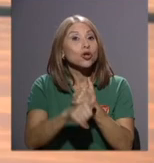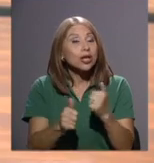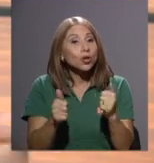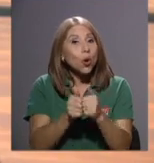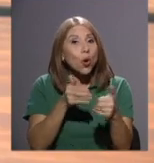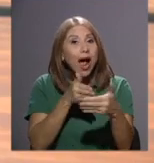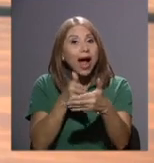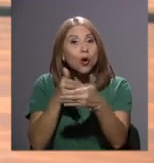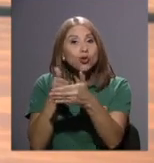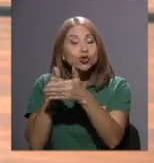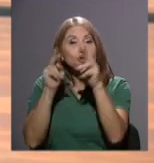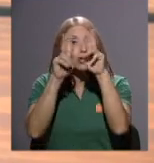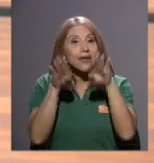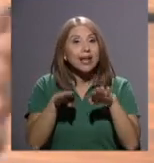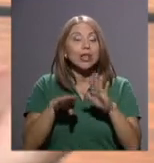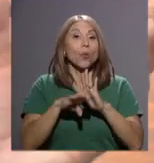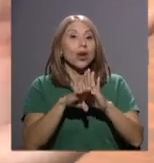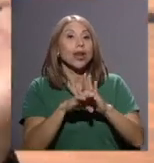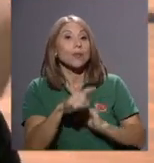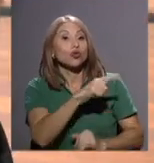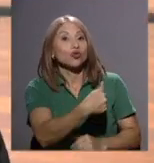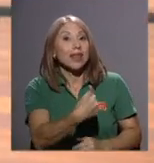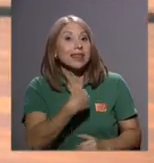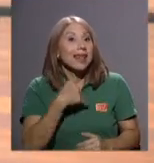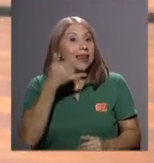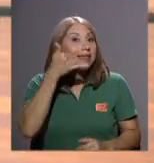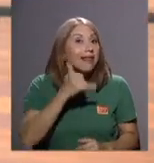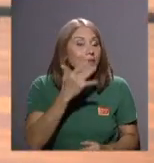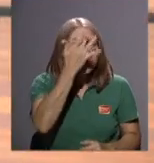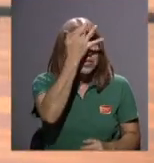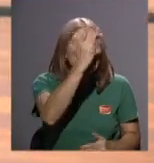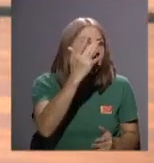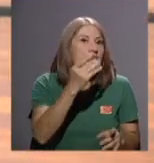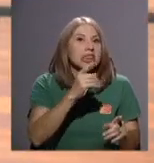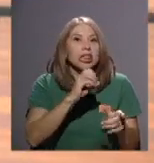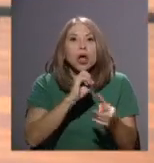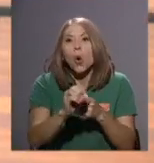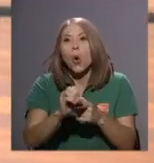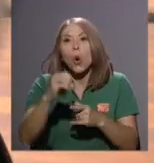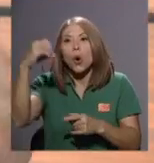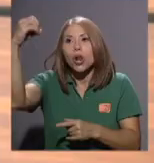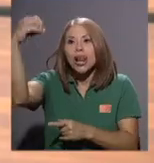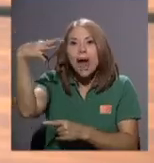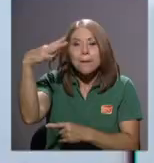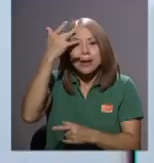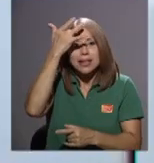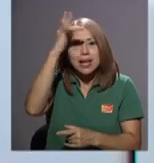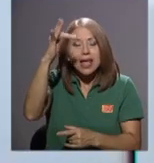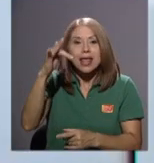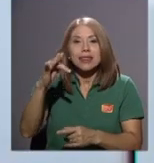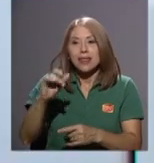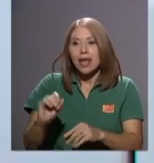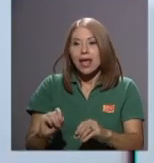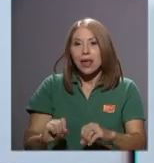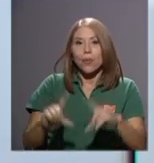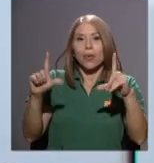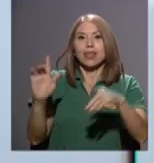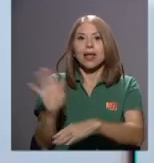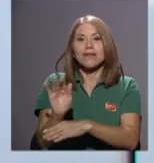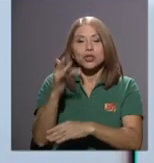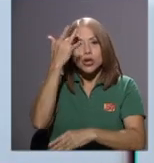cibernético, inclusive si usted tiene dispositivos inteligentes en su casa, como lámparas, televisores,